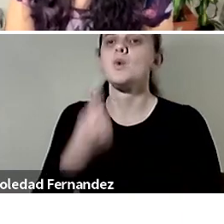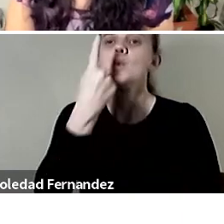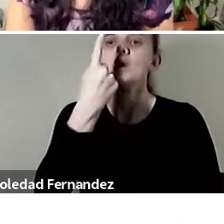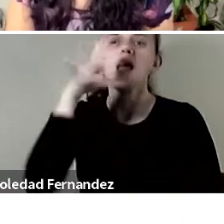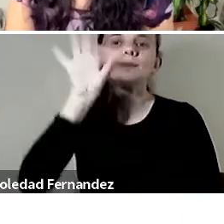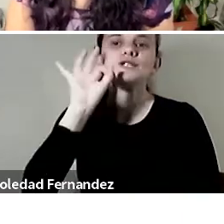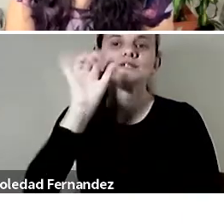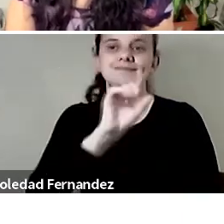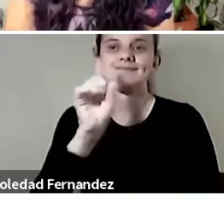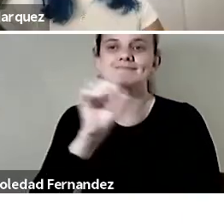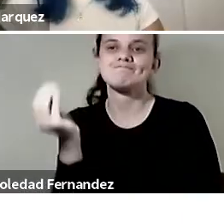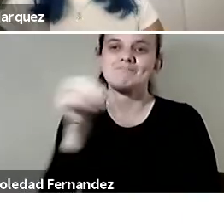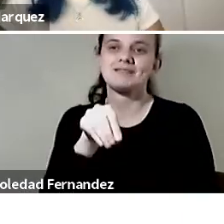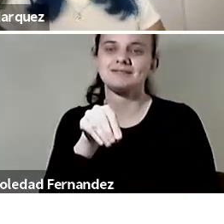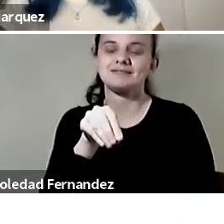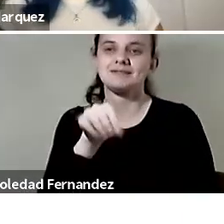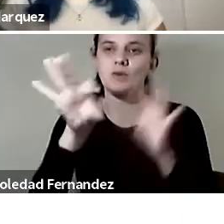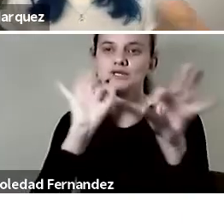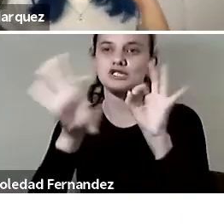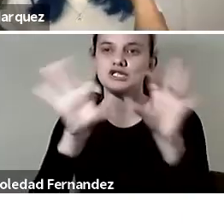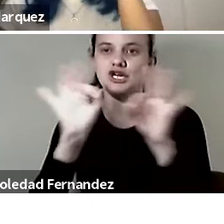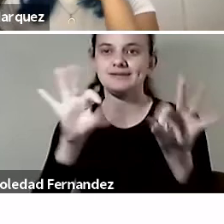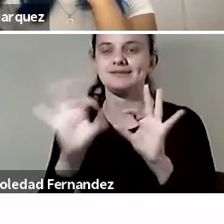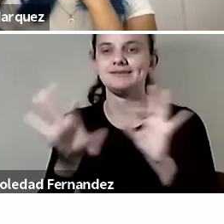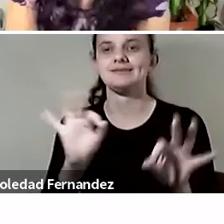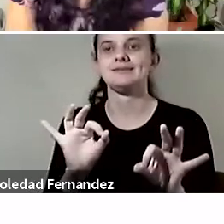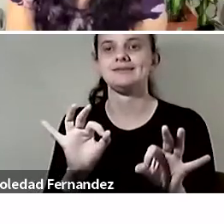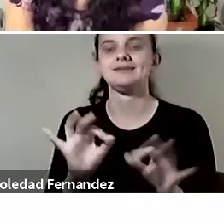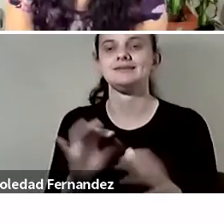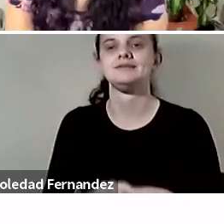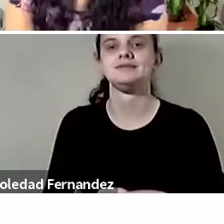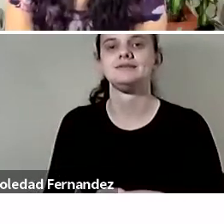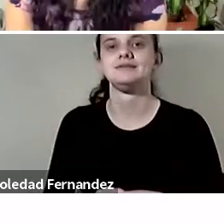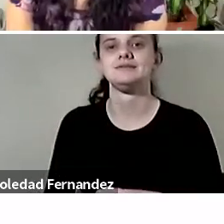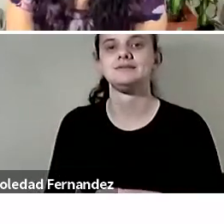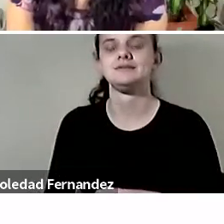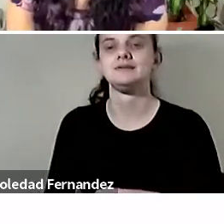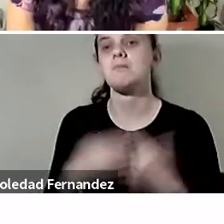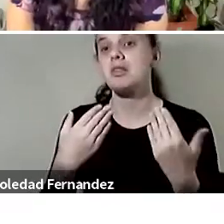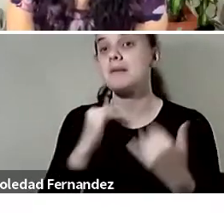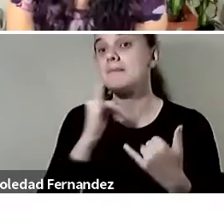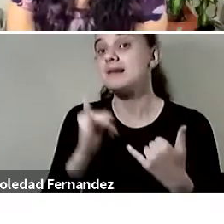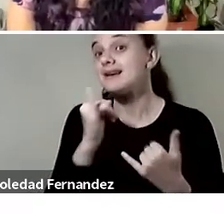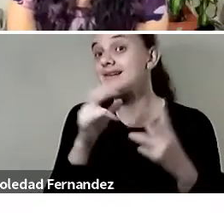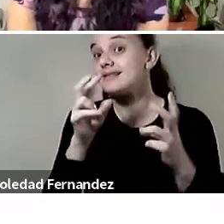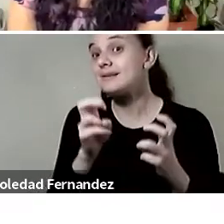También es importante que demos más de una opción de